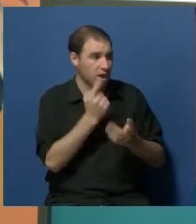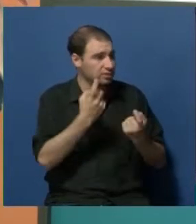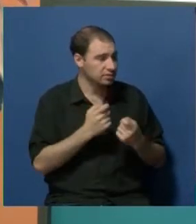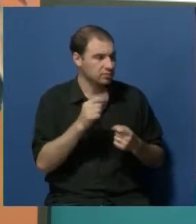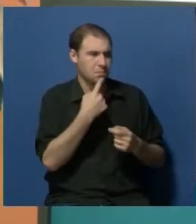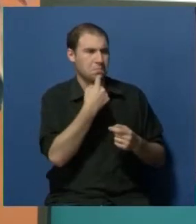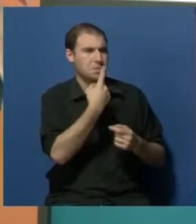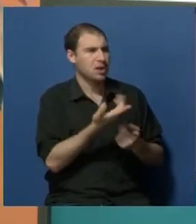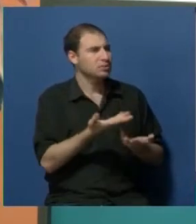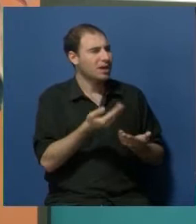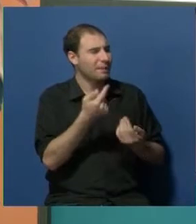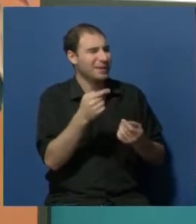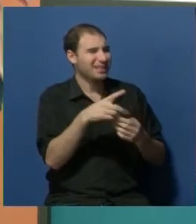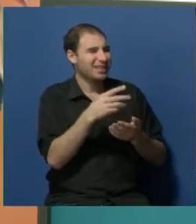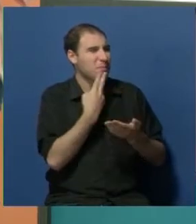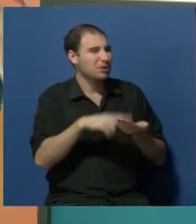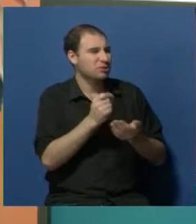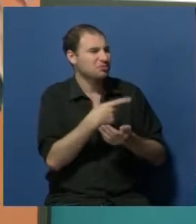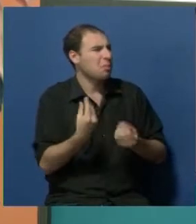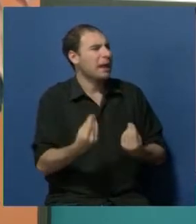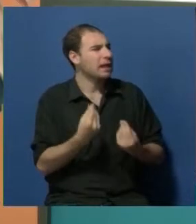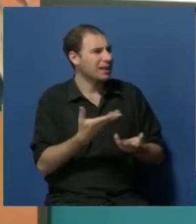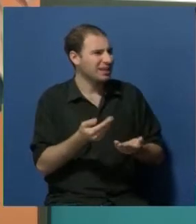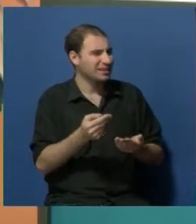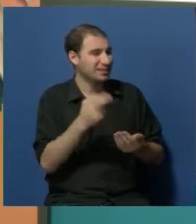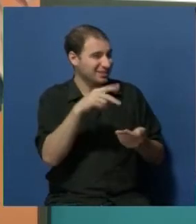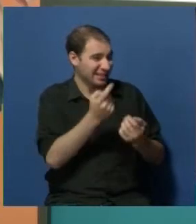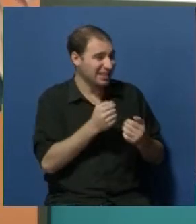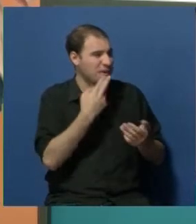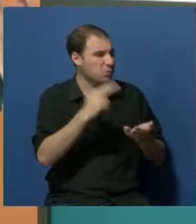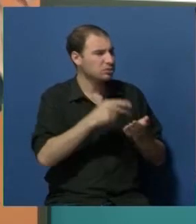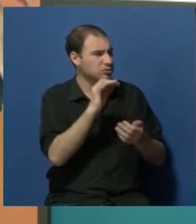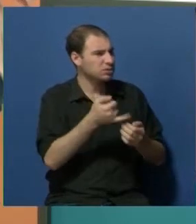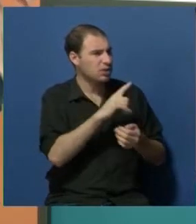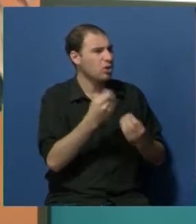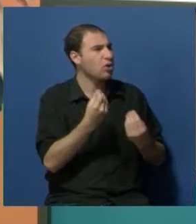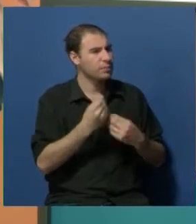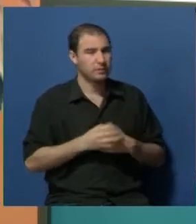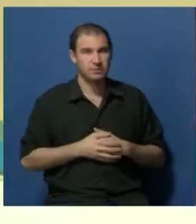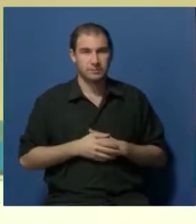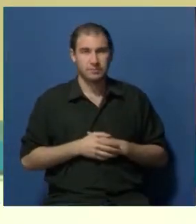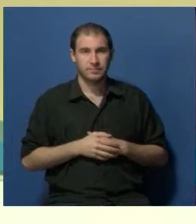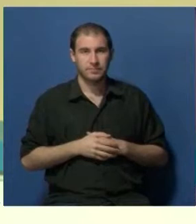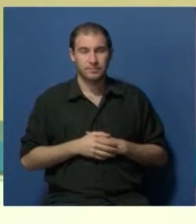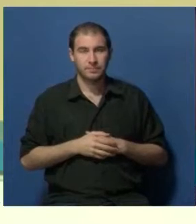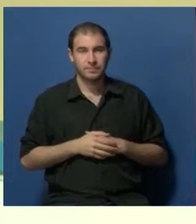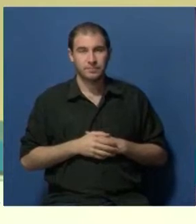nos preguntamos, ¿cuál es el espíritu del impuesto a las ganancias? ¿Debería gravar el salario? ¿No debe gravarlo? ¿Cómo funciona esto?